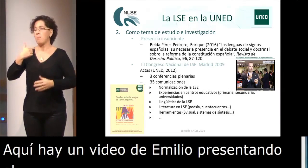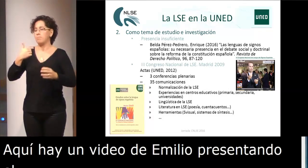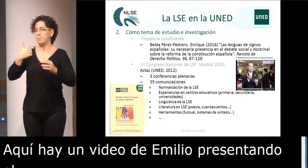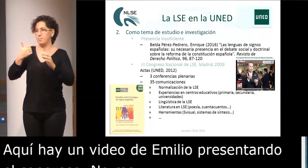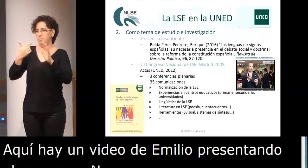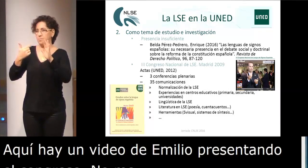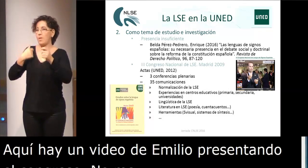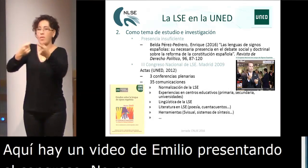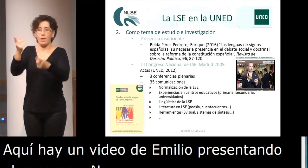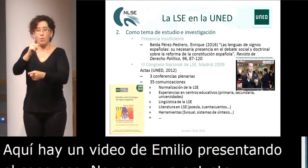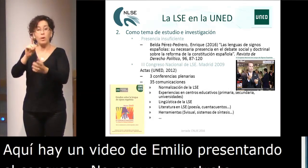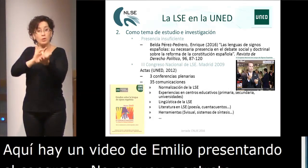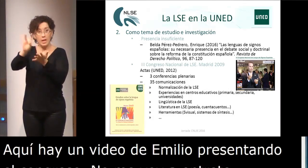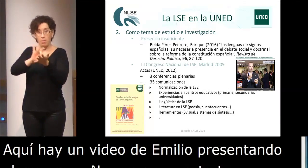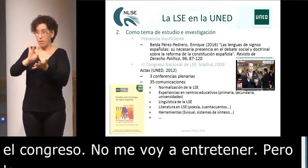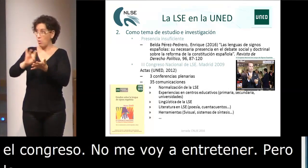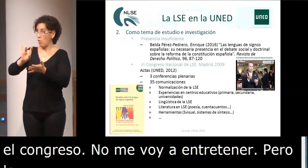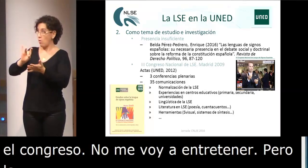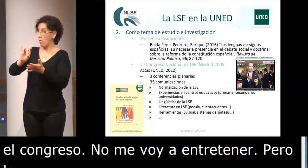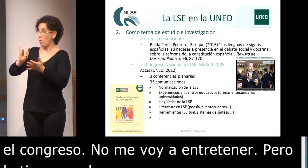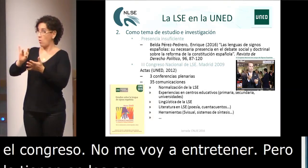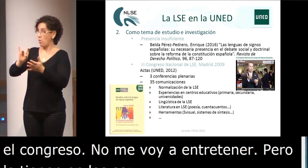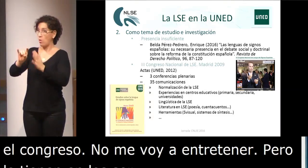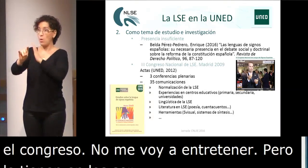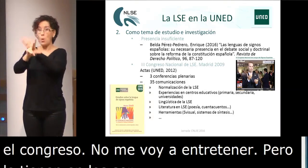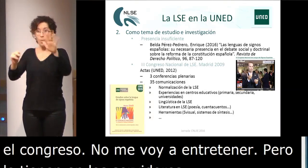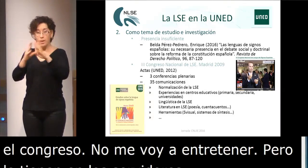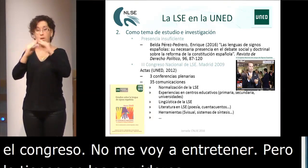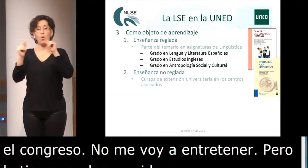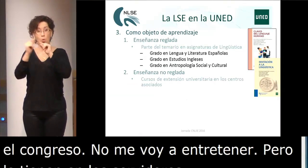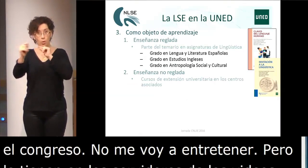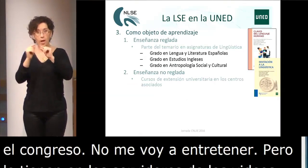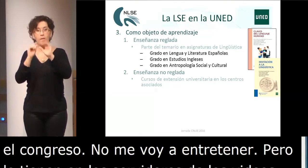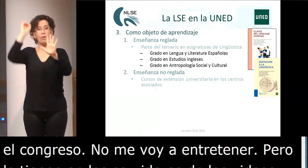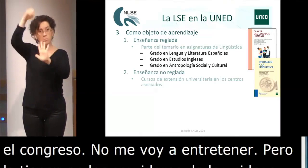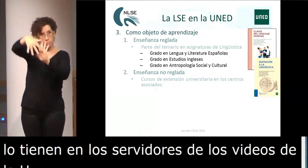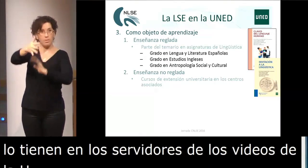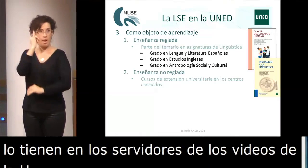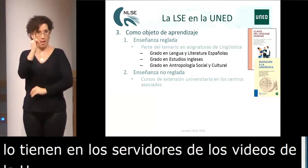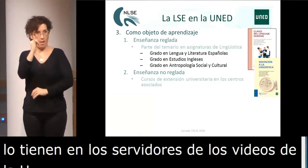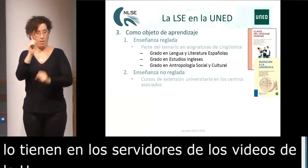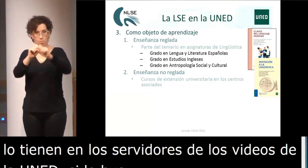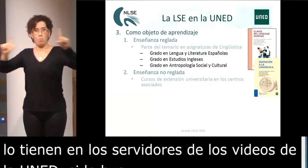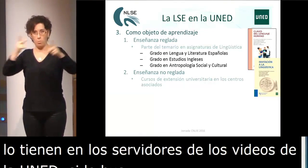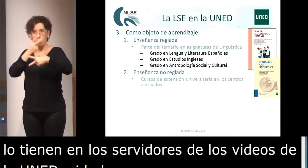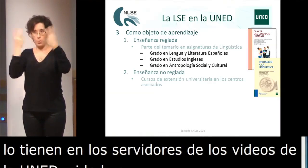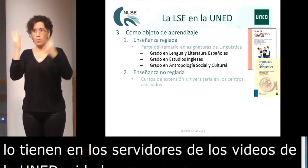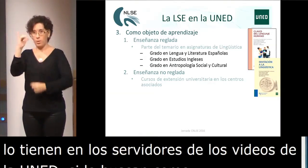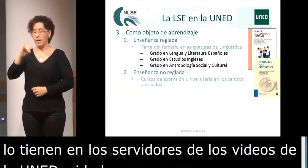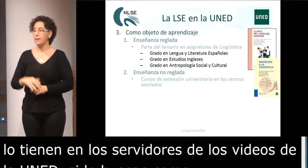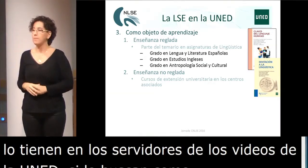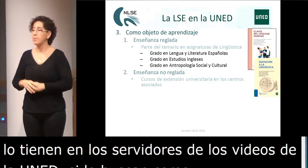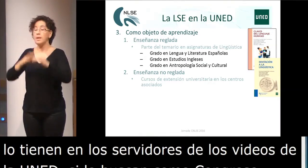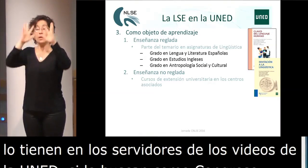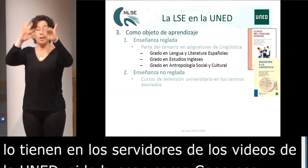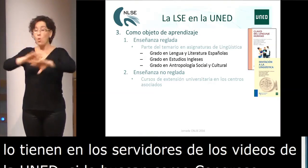pero lo tienen en los servidores de los vídeos de la UNED, si lo buscan como Congreso Nacional, aparece. Y el último punto de